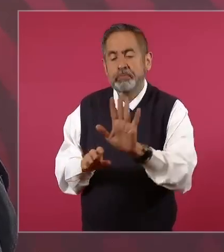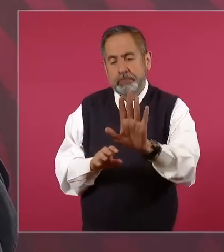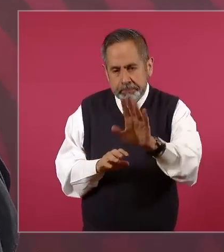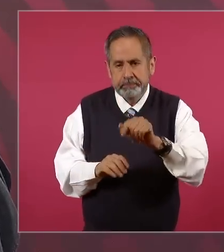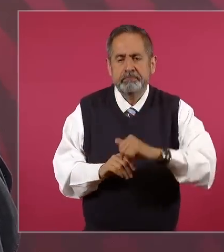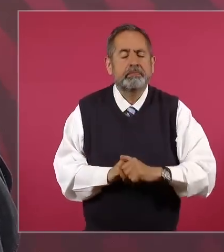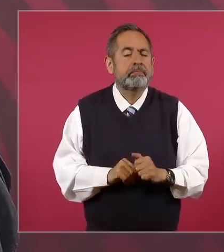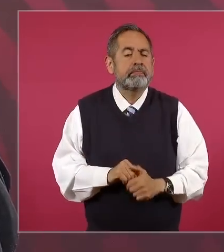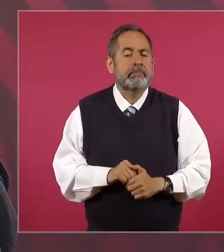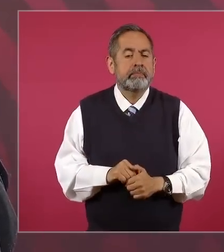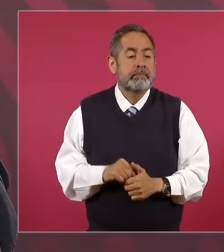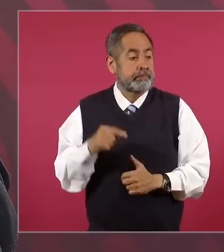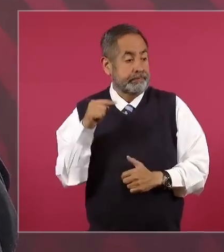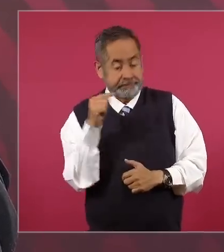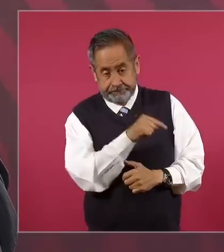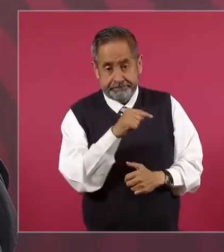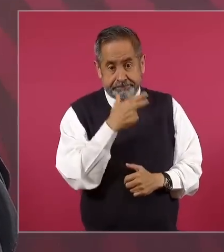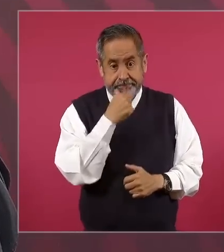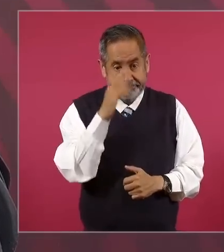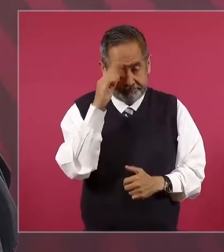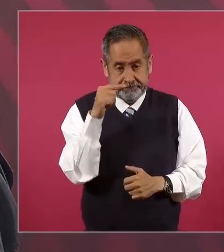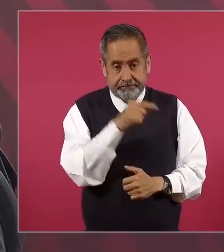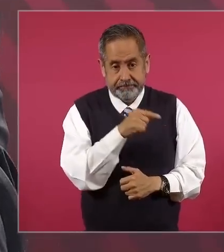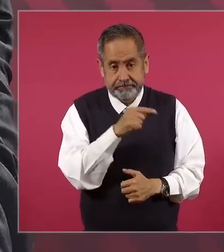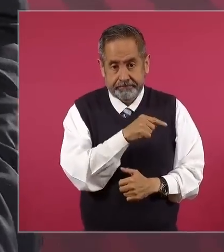Bueno, este señor